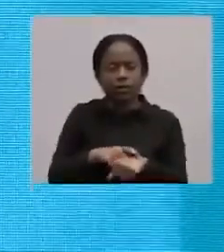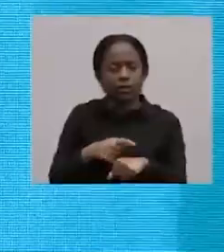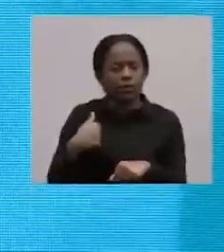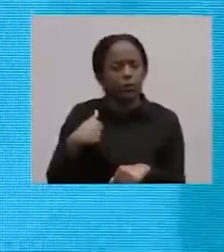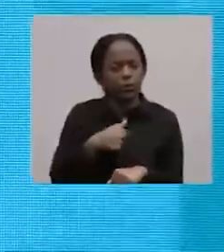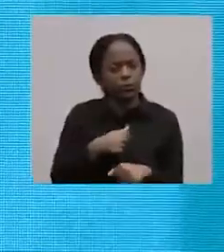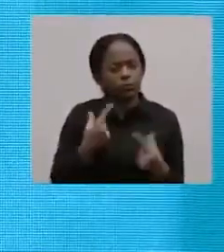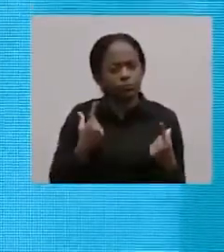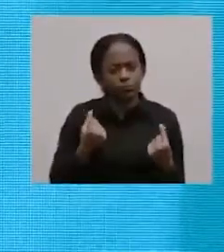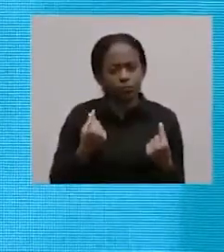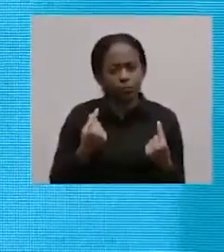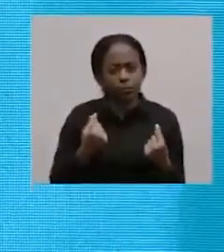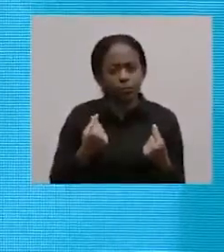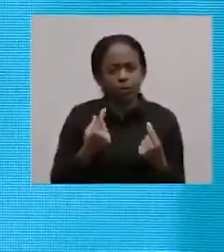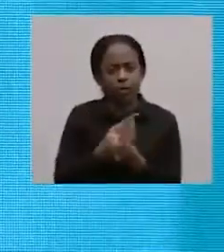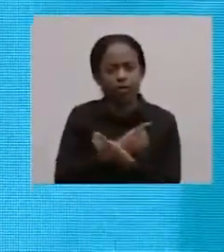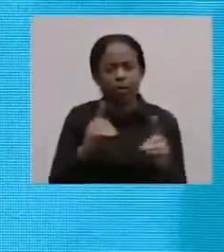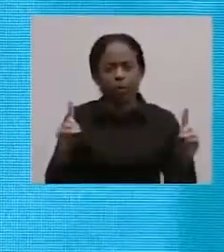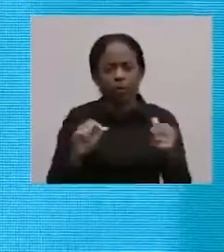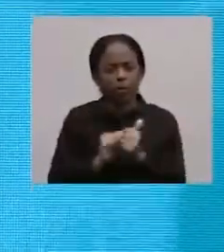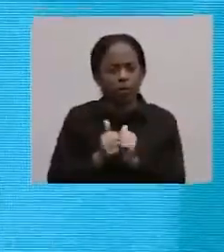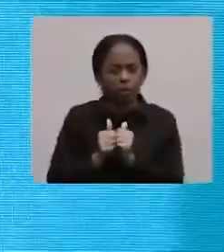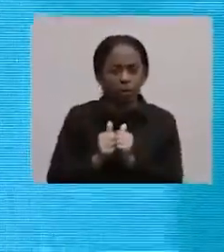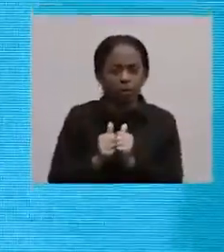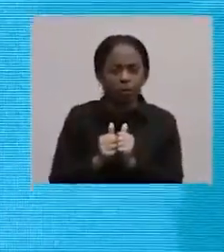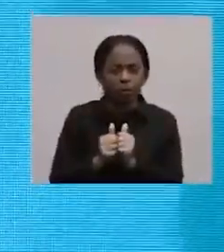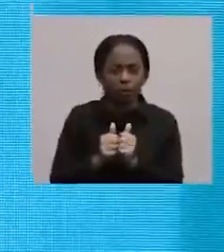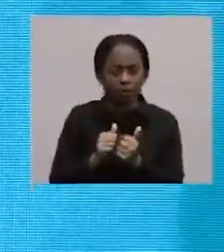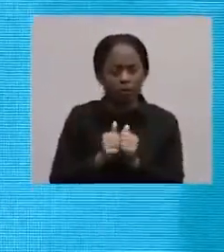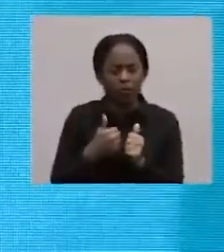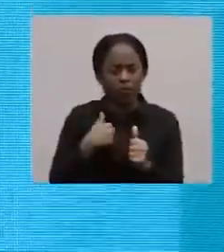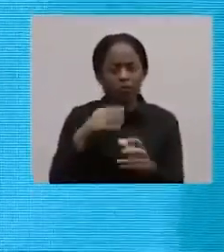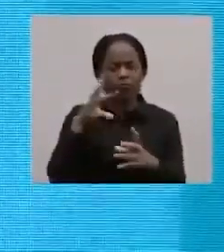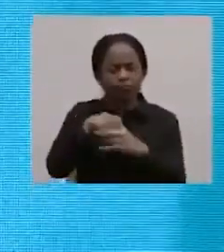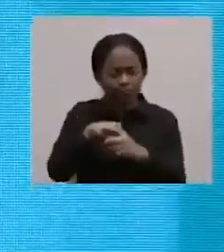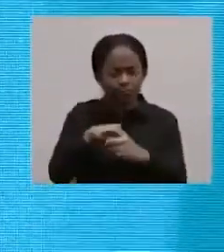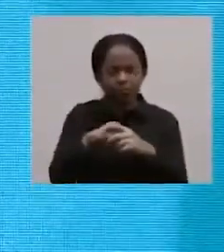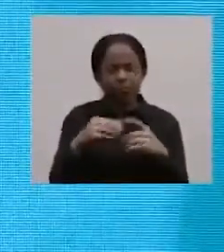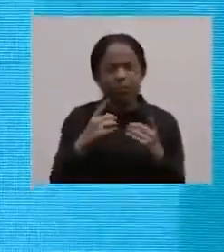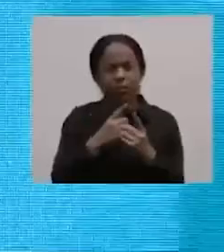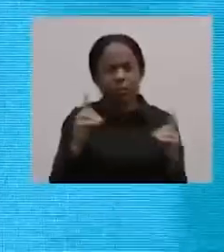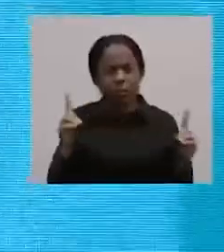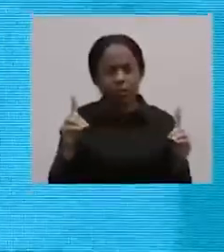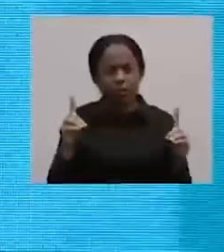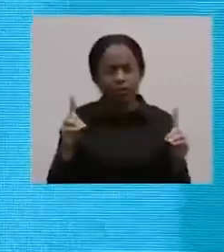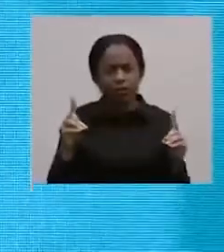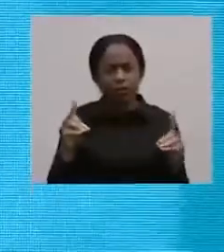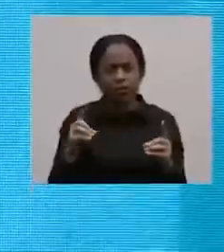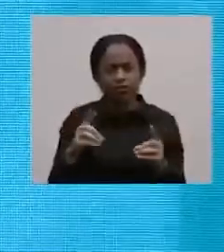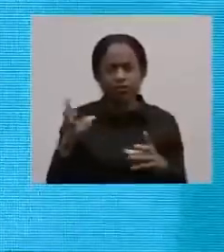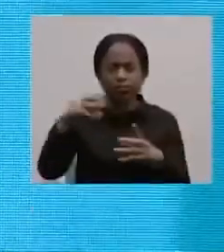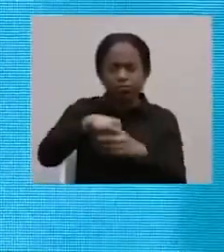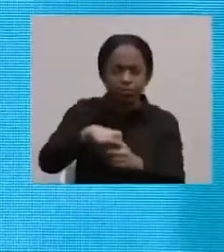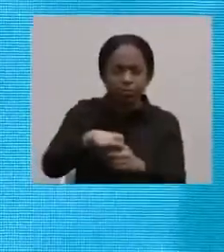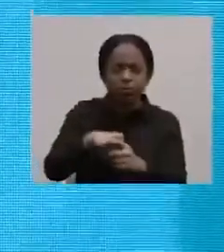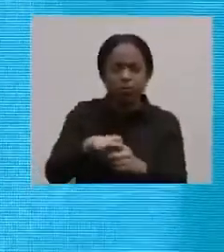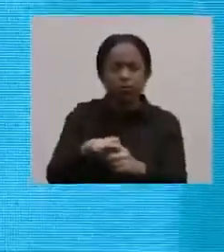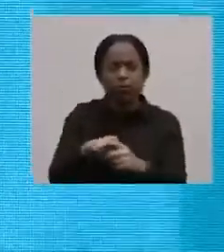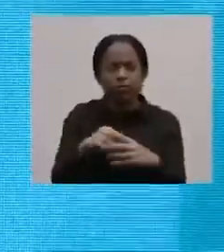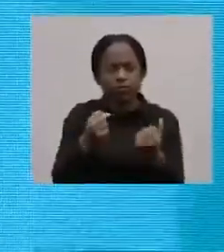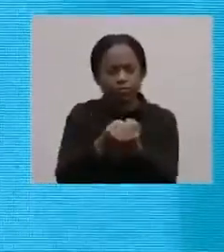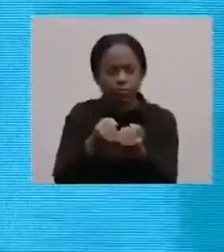vamos a hacer con la democracia, cómo acceder a una democracia activa, participativa, y